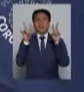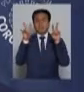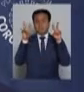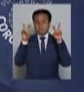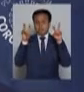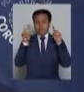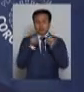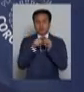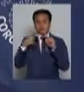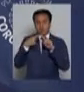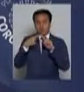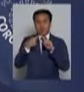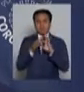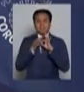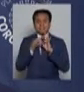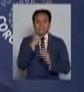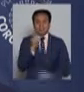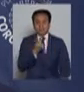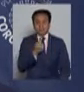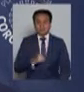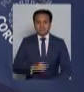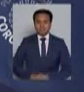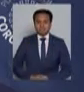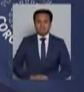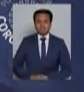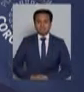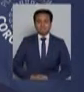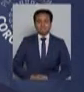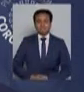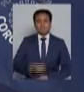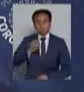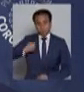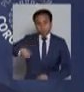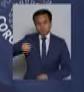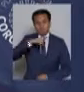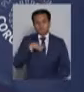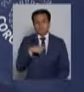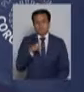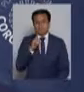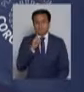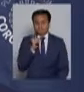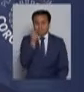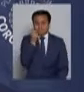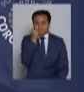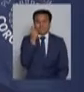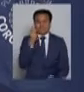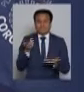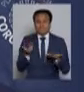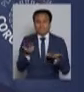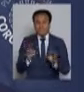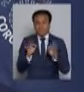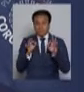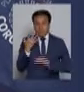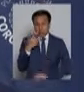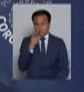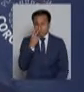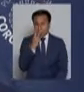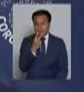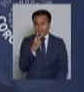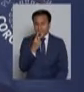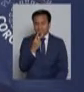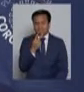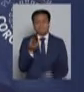Respecto a lo primero, y le agradezco mucho la pregunta, tenemos que entender Y esto es particularmente importante